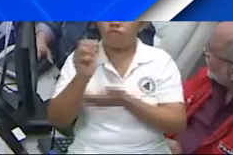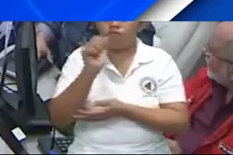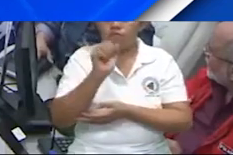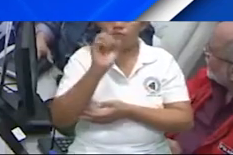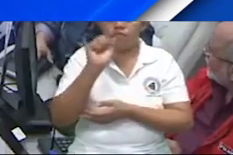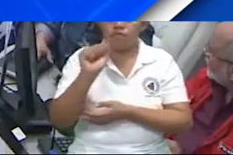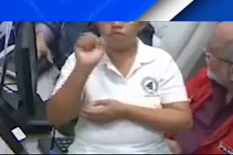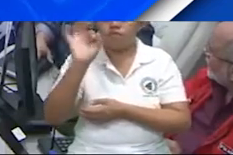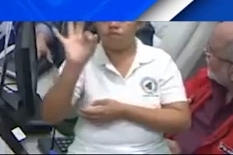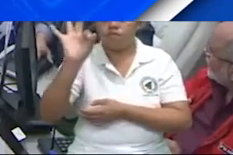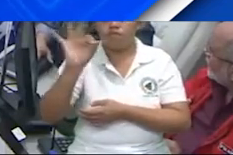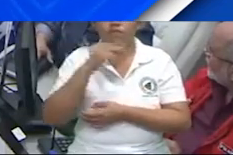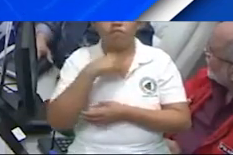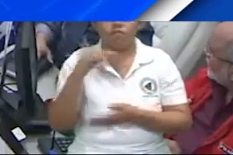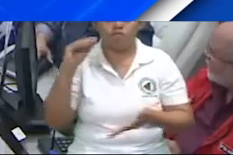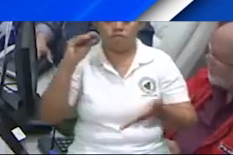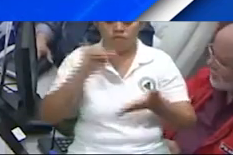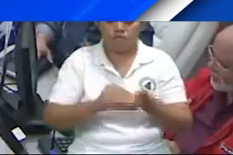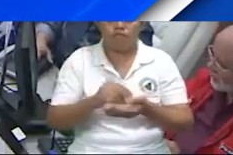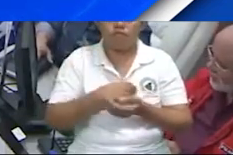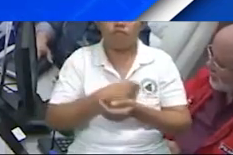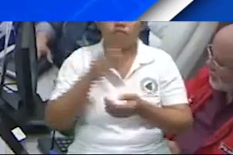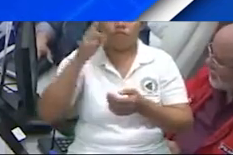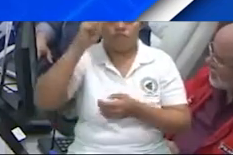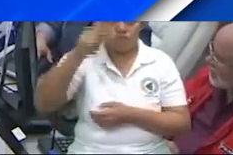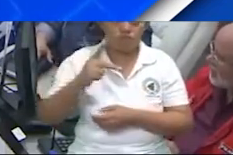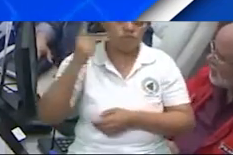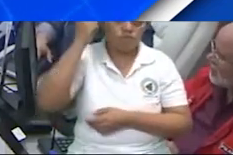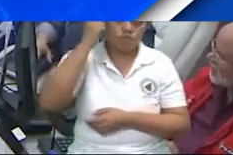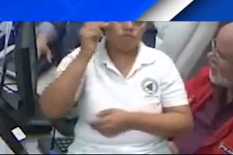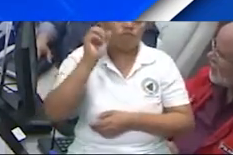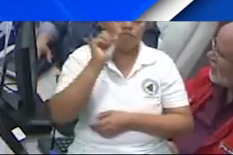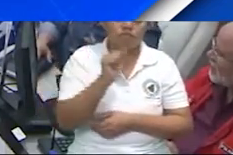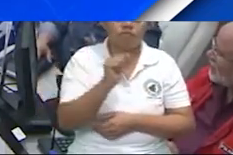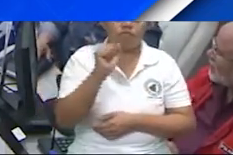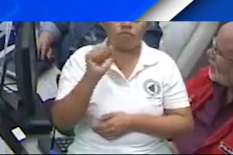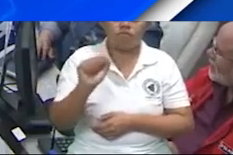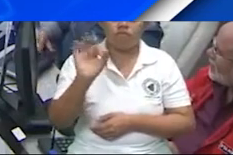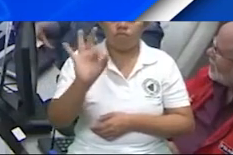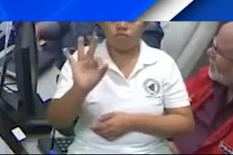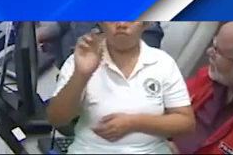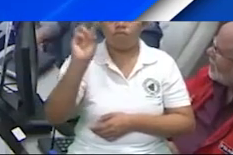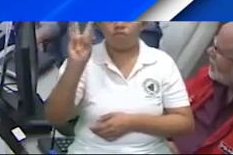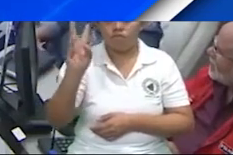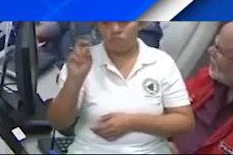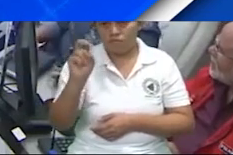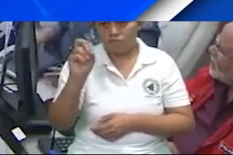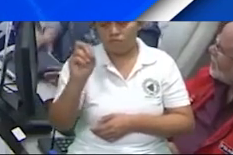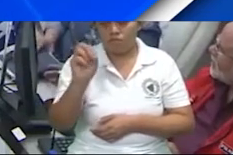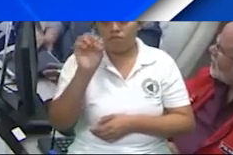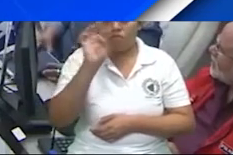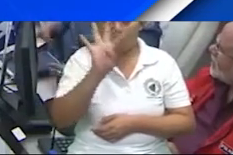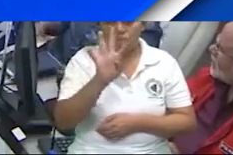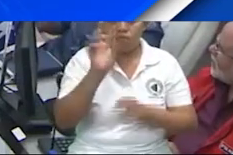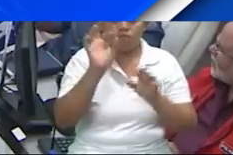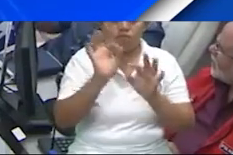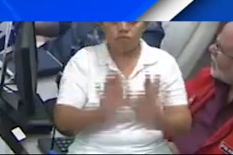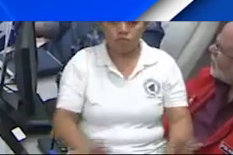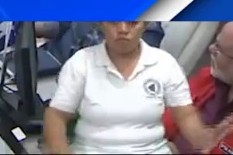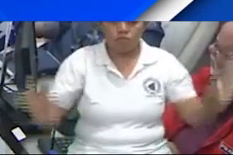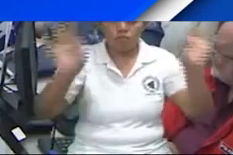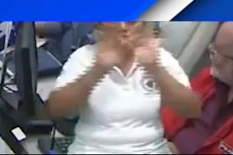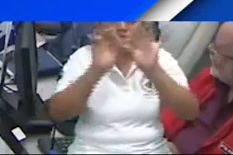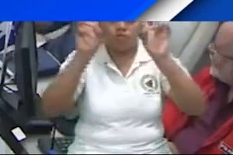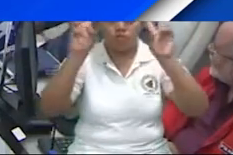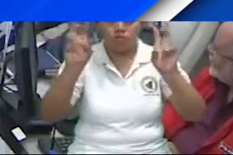la If acordaron que en el marco de las políticas de la If 20 se mantendrán los cuatro temas especiales